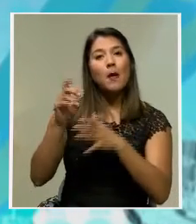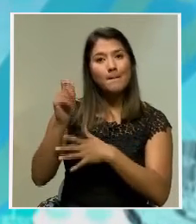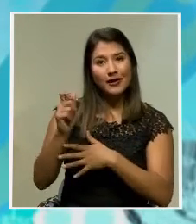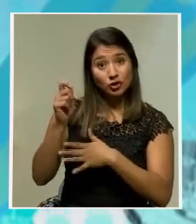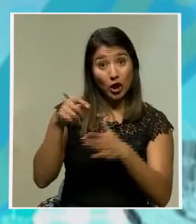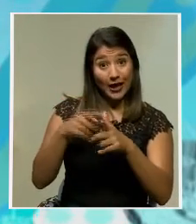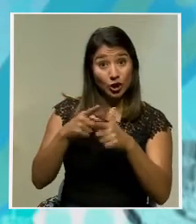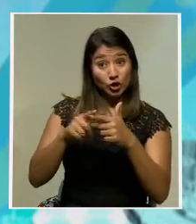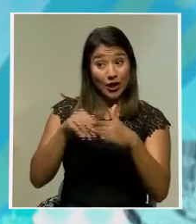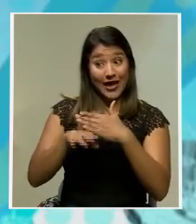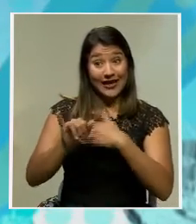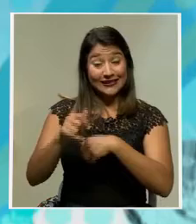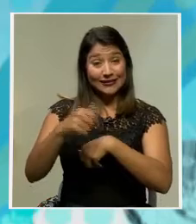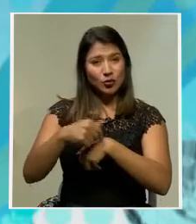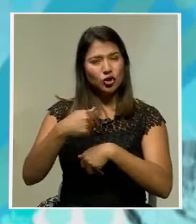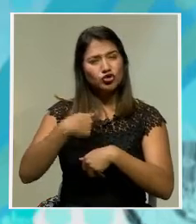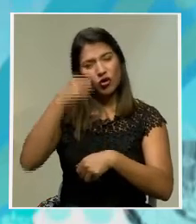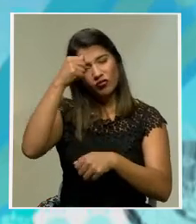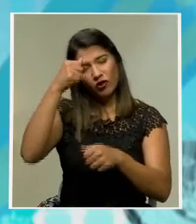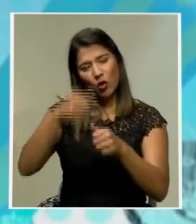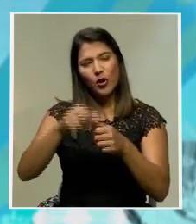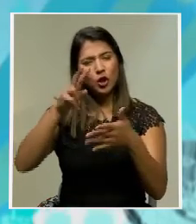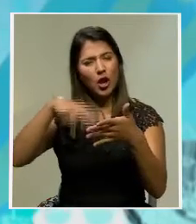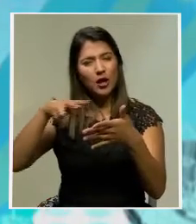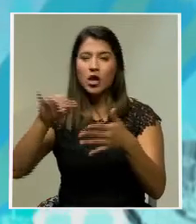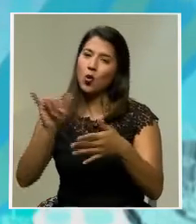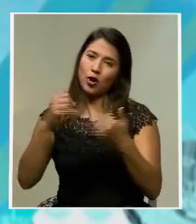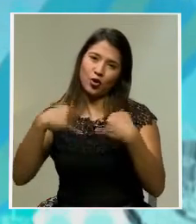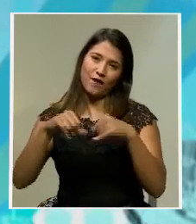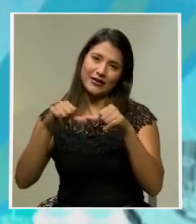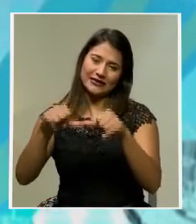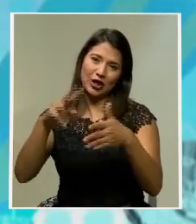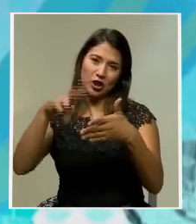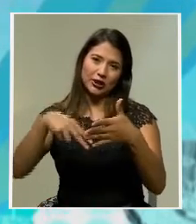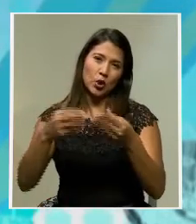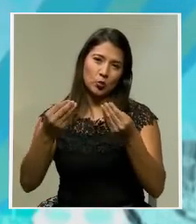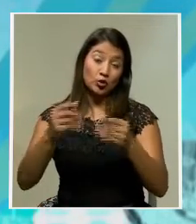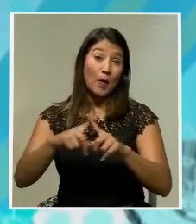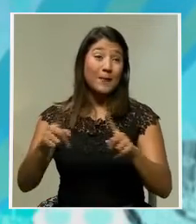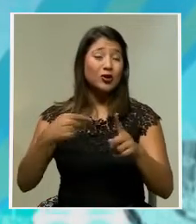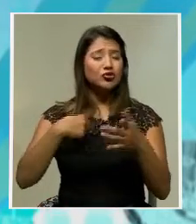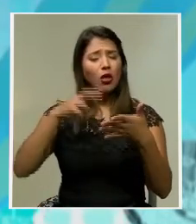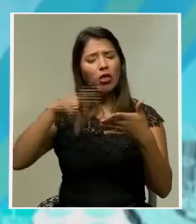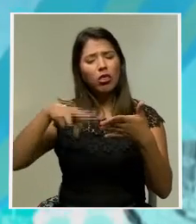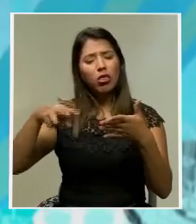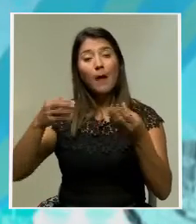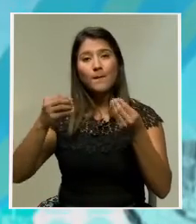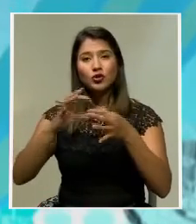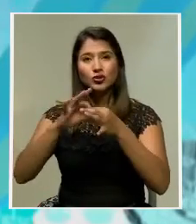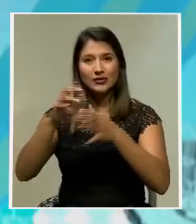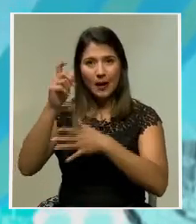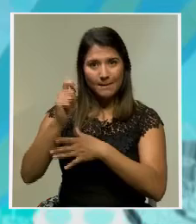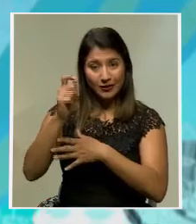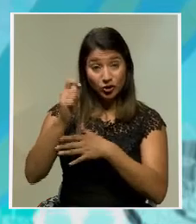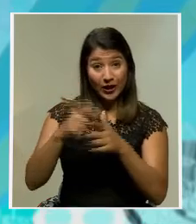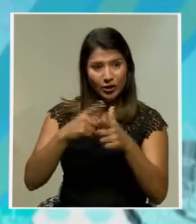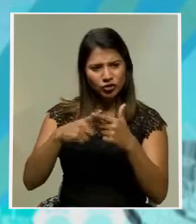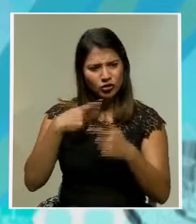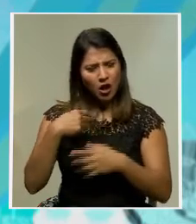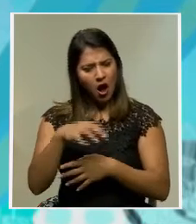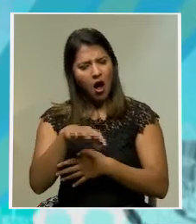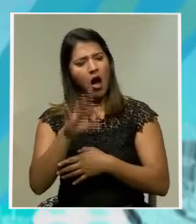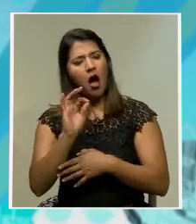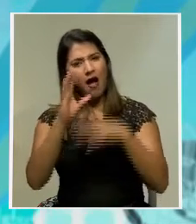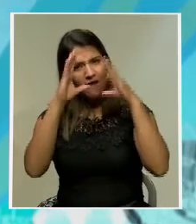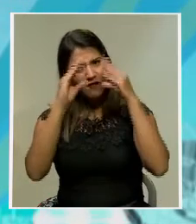ese momento yo me acuerdo que yo leía mucho, bueno, igual sigo leyendo mucho, pero leía mucho sobre pensiones y demás, y me encontré los reportajes del